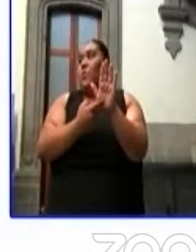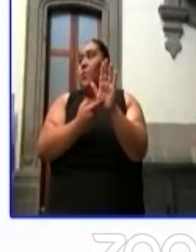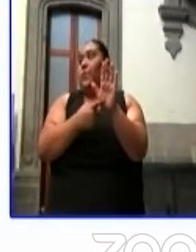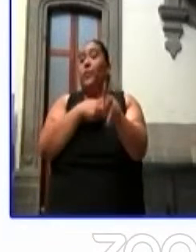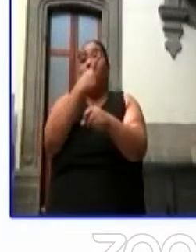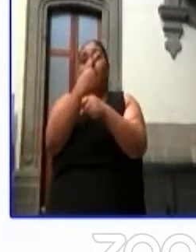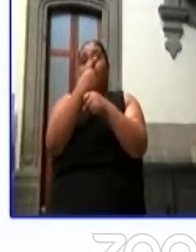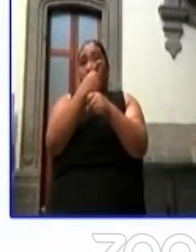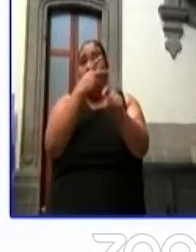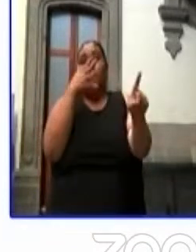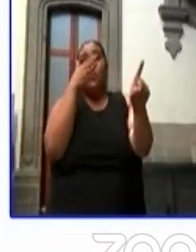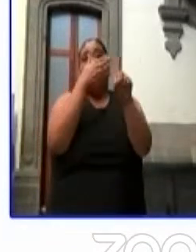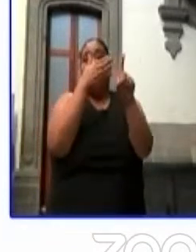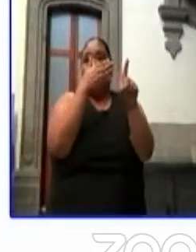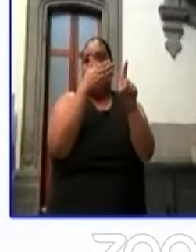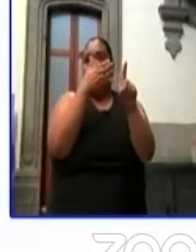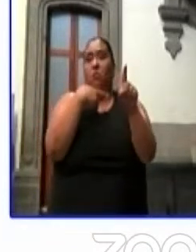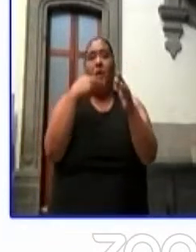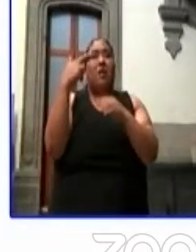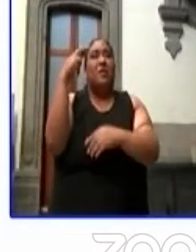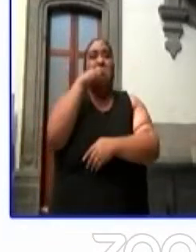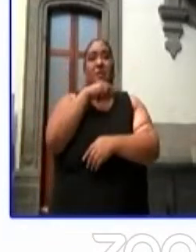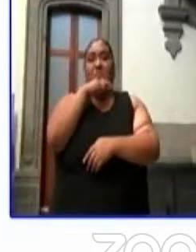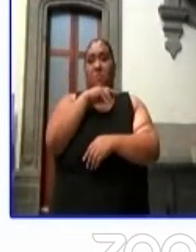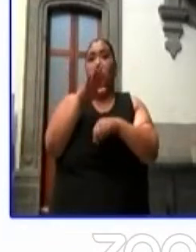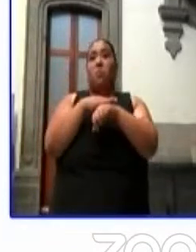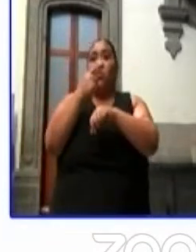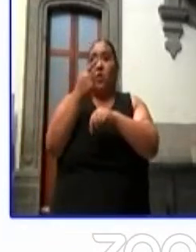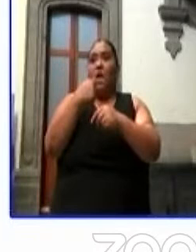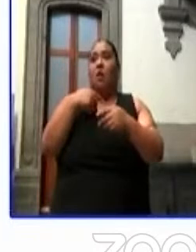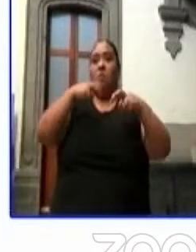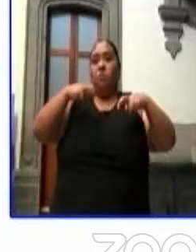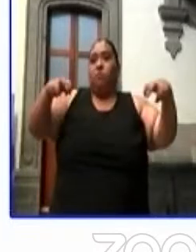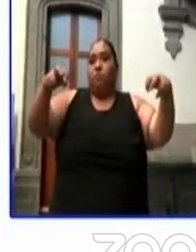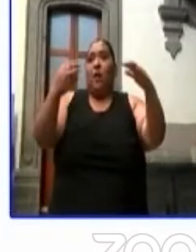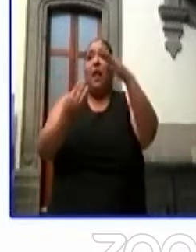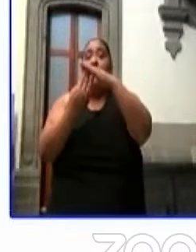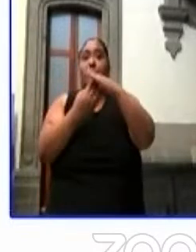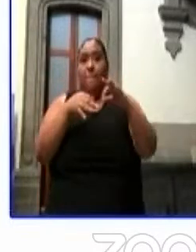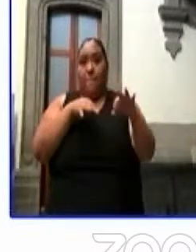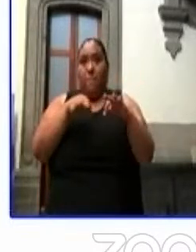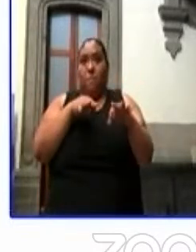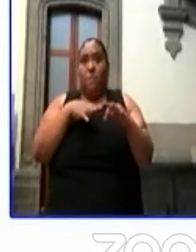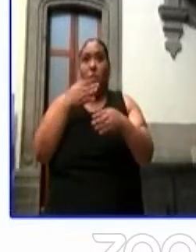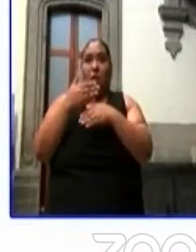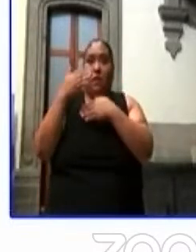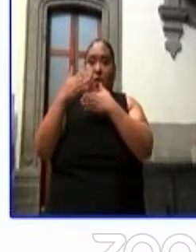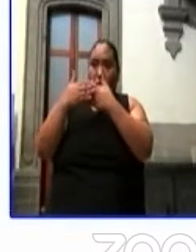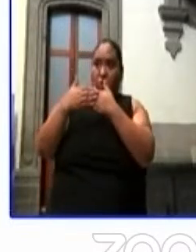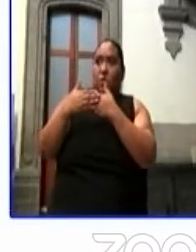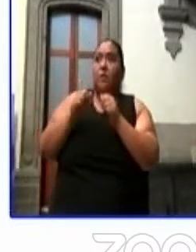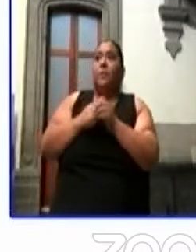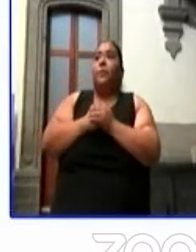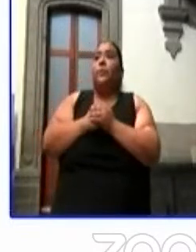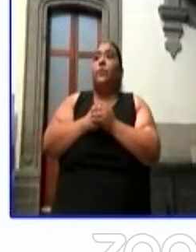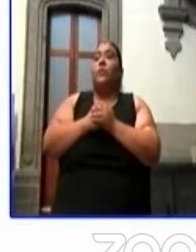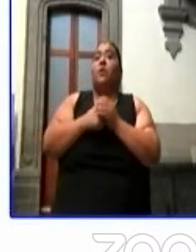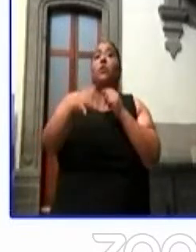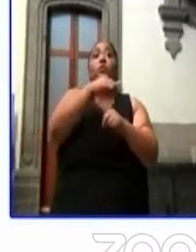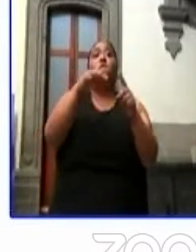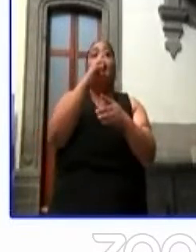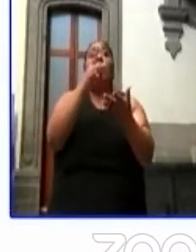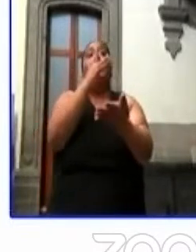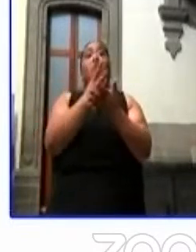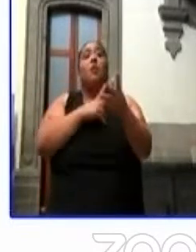objetivo, se los voy a presentar esto muy rápido porque esto lo vamos a trabajar en las mesas, solo era para que tuvieran un poco de contexto. El primer objetivo